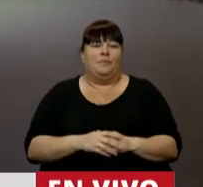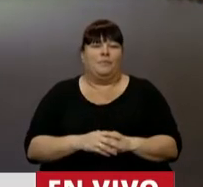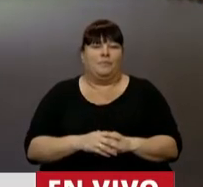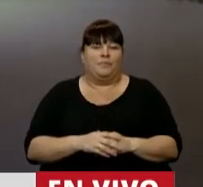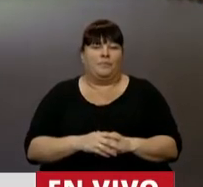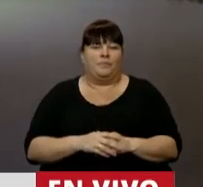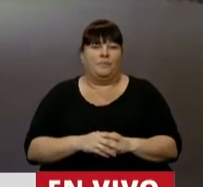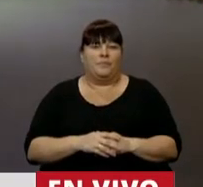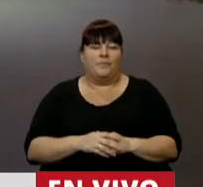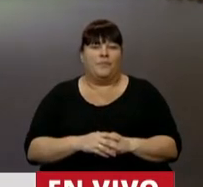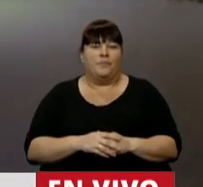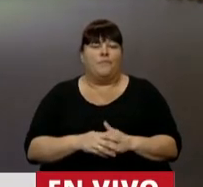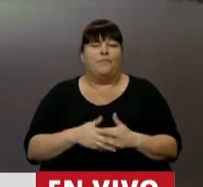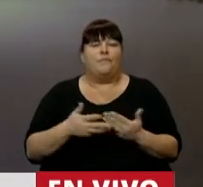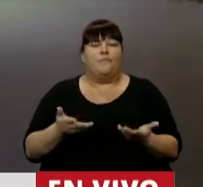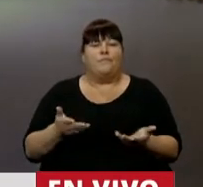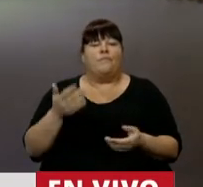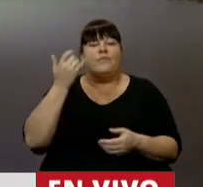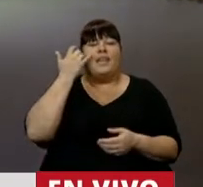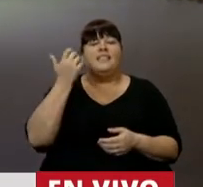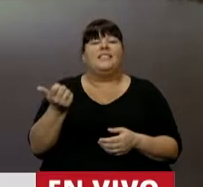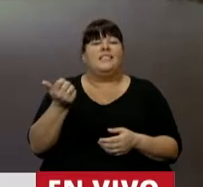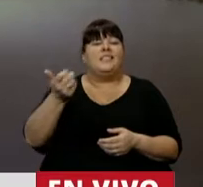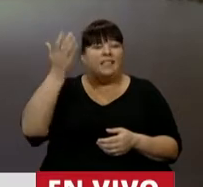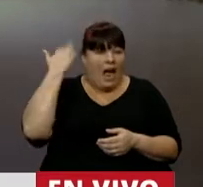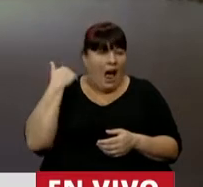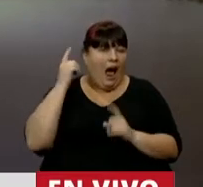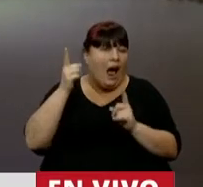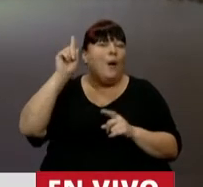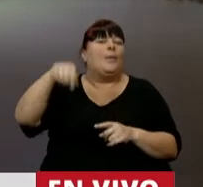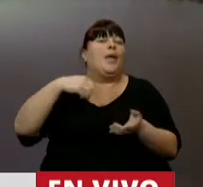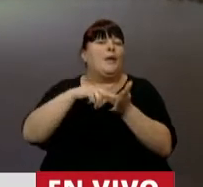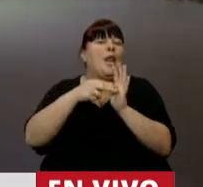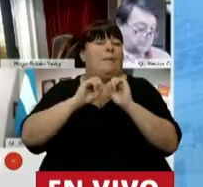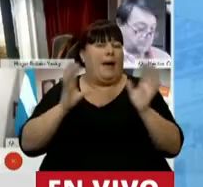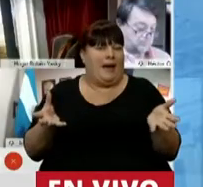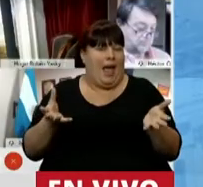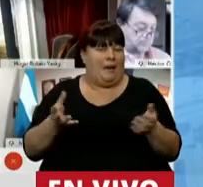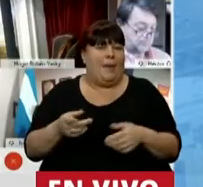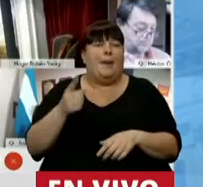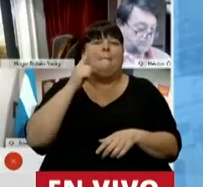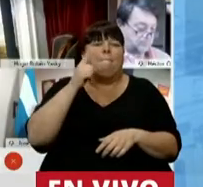bandeja. Y ya produjo esto consecuencias.